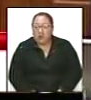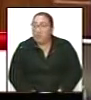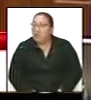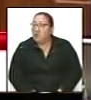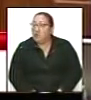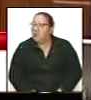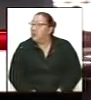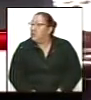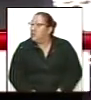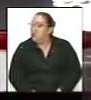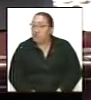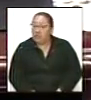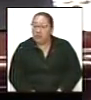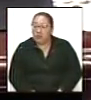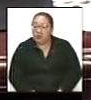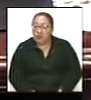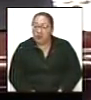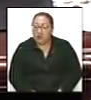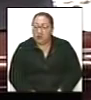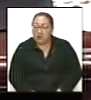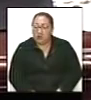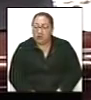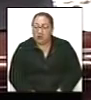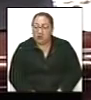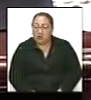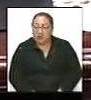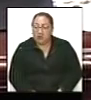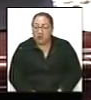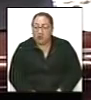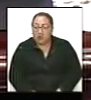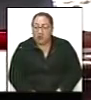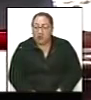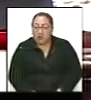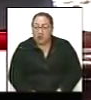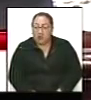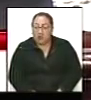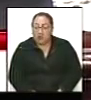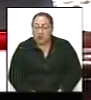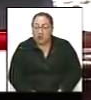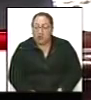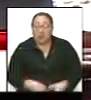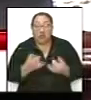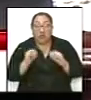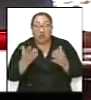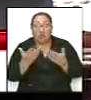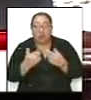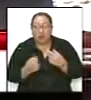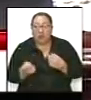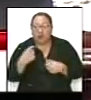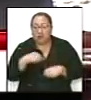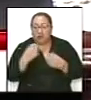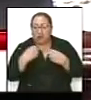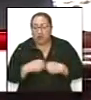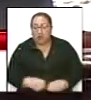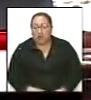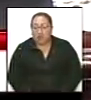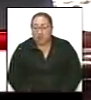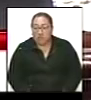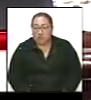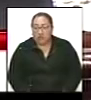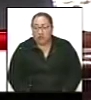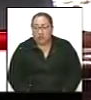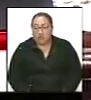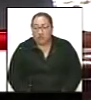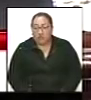Gracias. Gracias, congresista León. Se me informa que acaba de llegar el abogado defensor, entonces